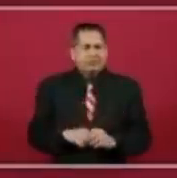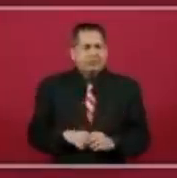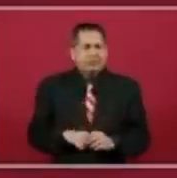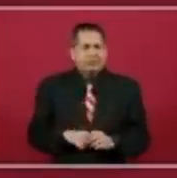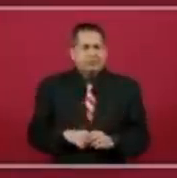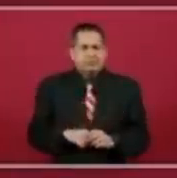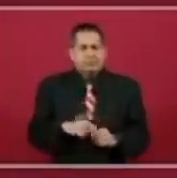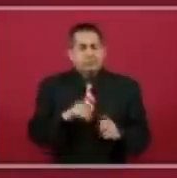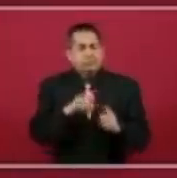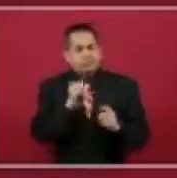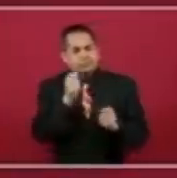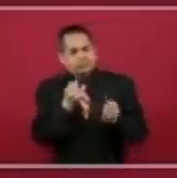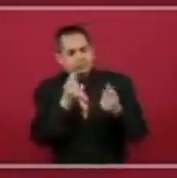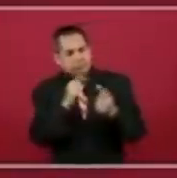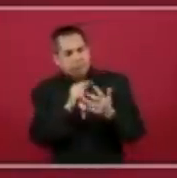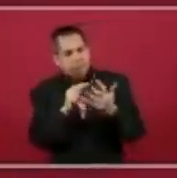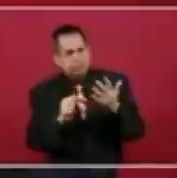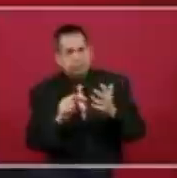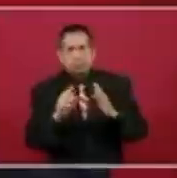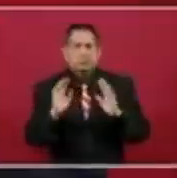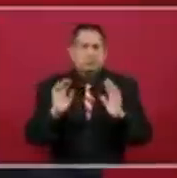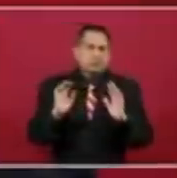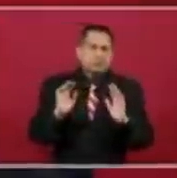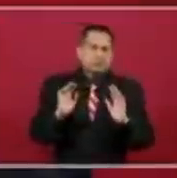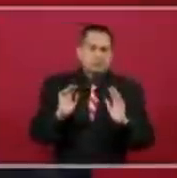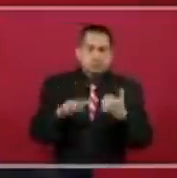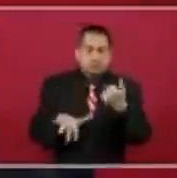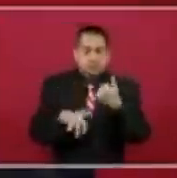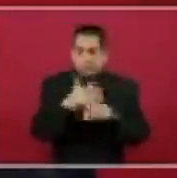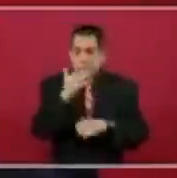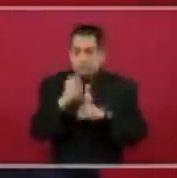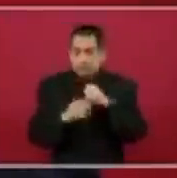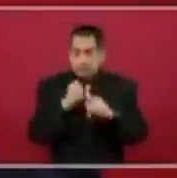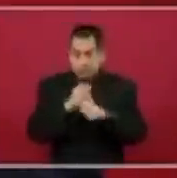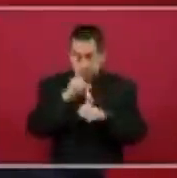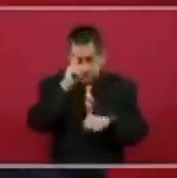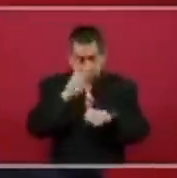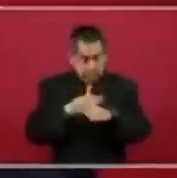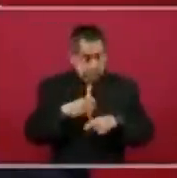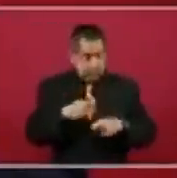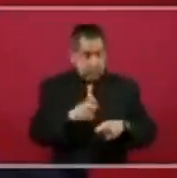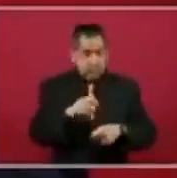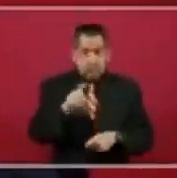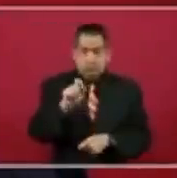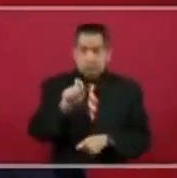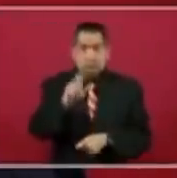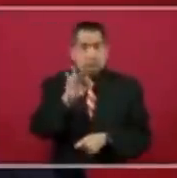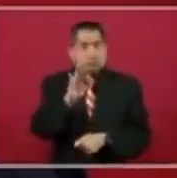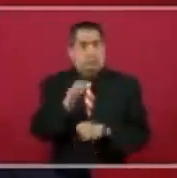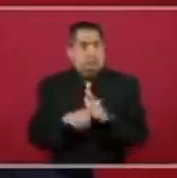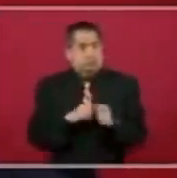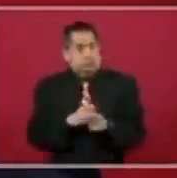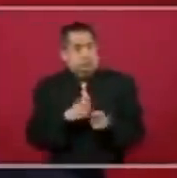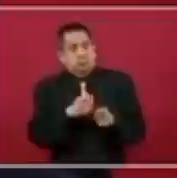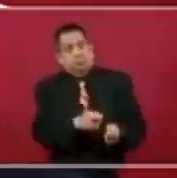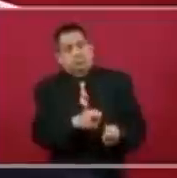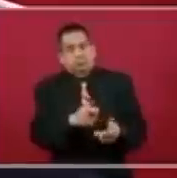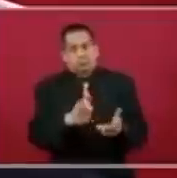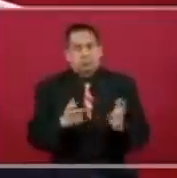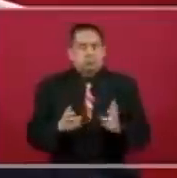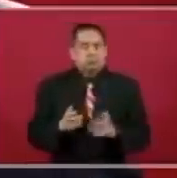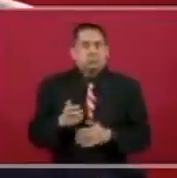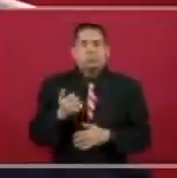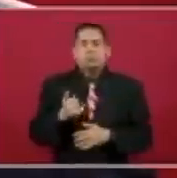en otros casos, bueno, 15 años, 20 años, 40 años, y